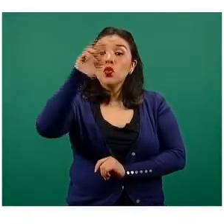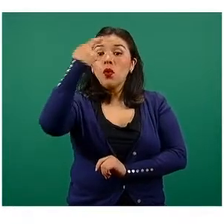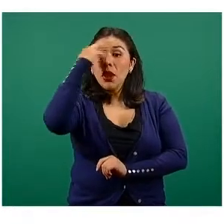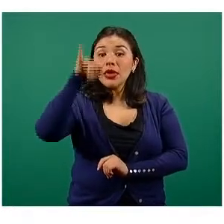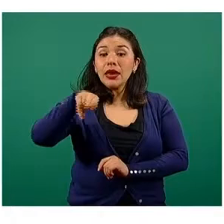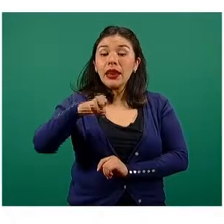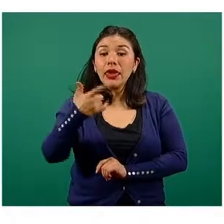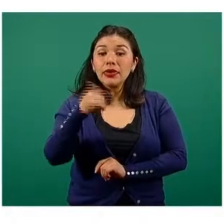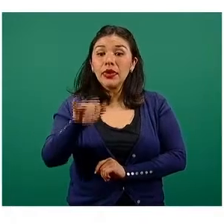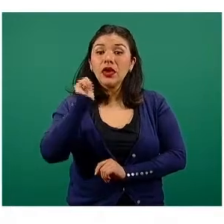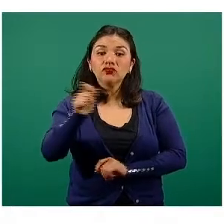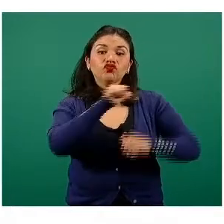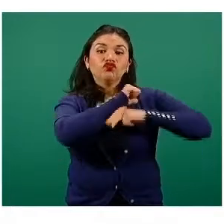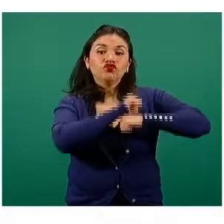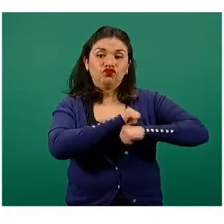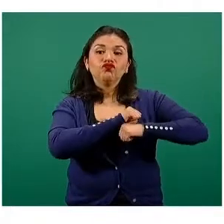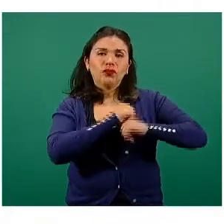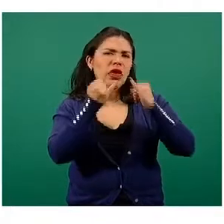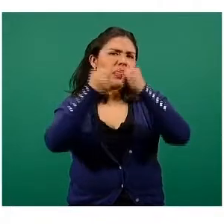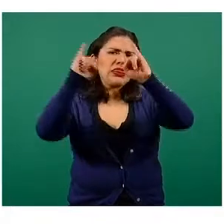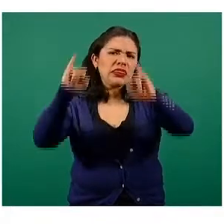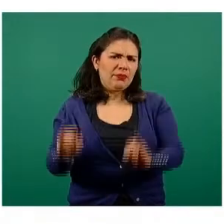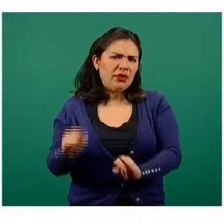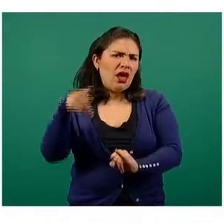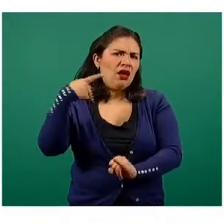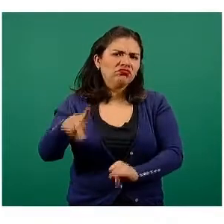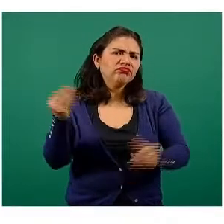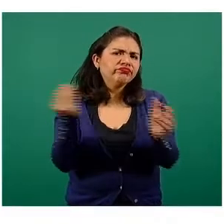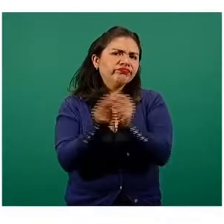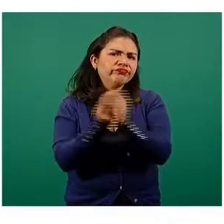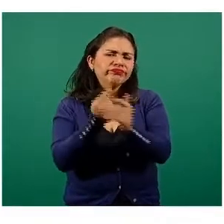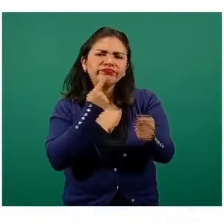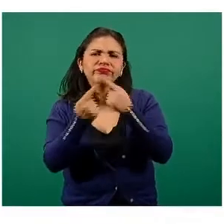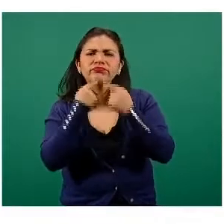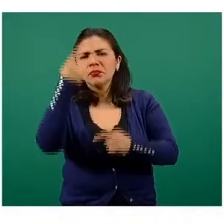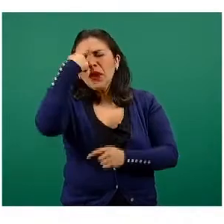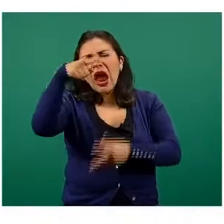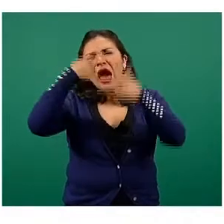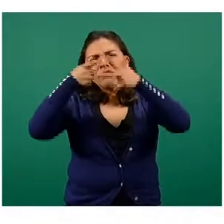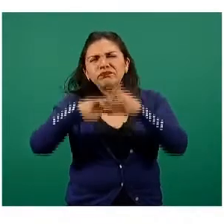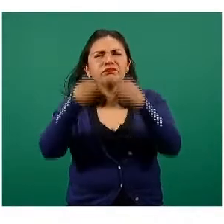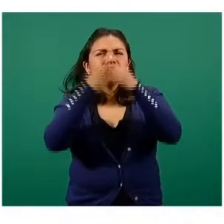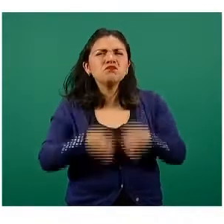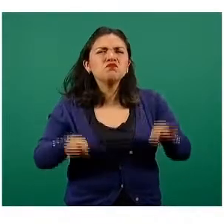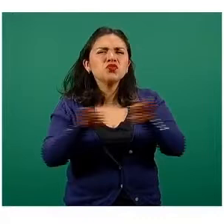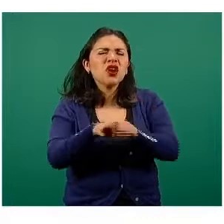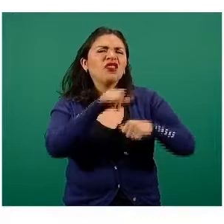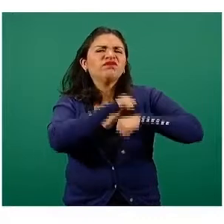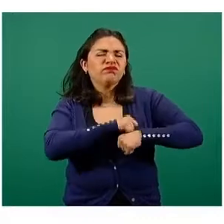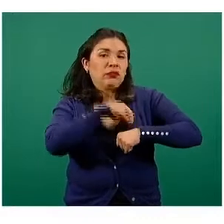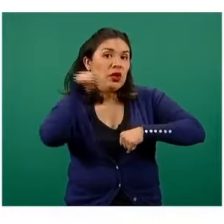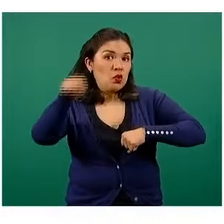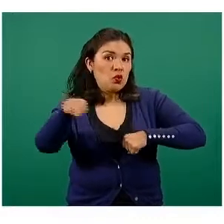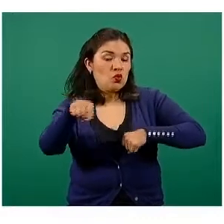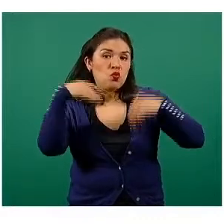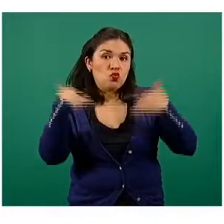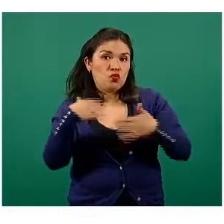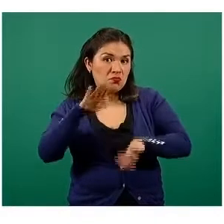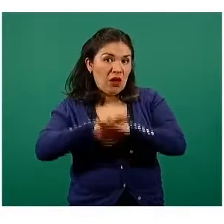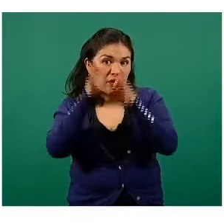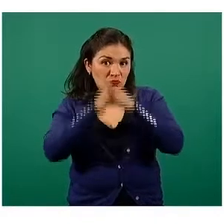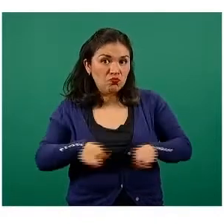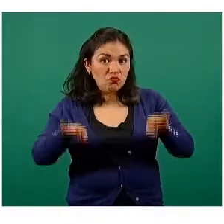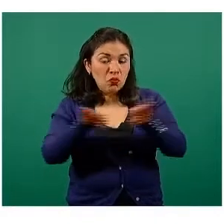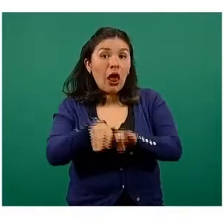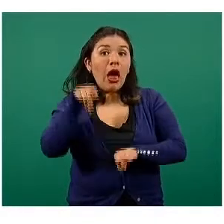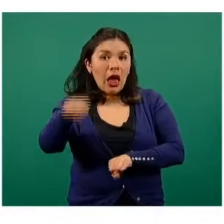una autoridad independiente en la materia de estadísticas vitales, es la autoridad nacional en esa materia